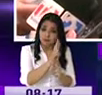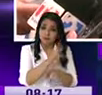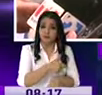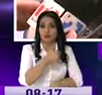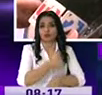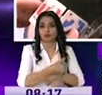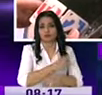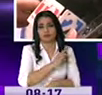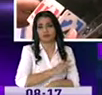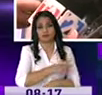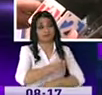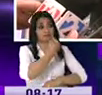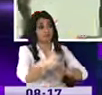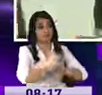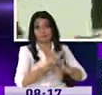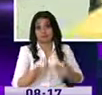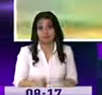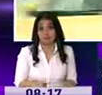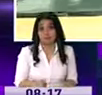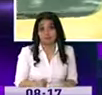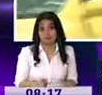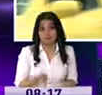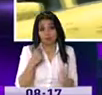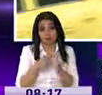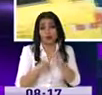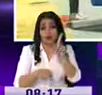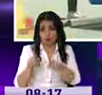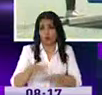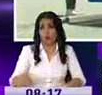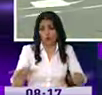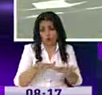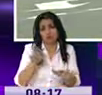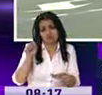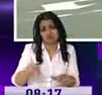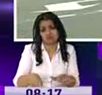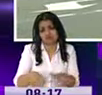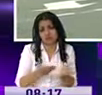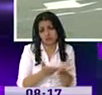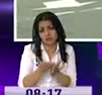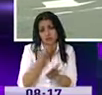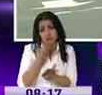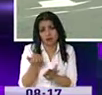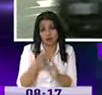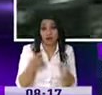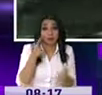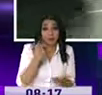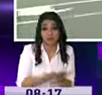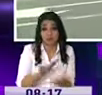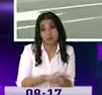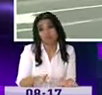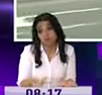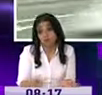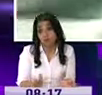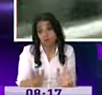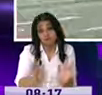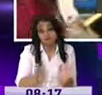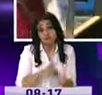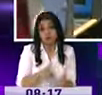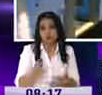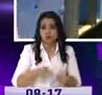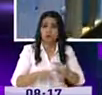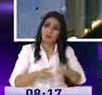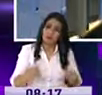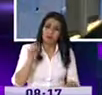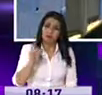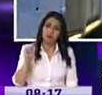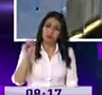municipal está solicitando. Yo no dudo que un montón lo han hecho, no dudo, y no tengo tampoco las pruebas para dudarlo. Pero sí hay un porcentaje en el cual